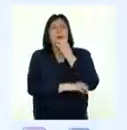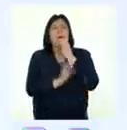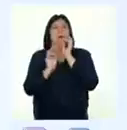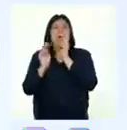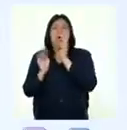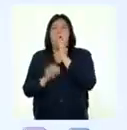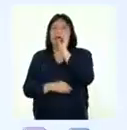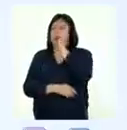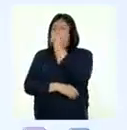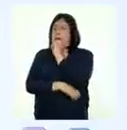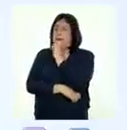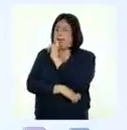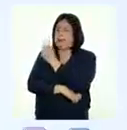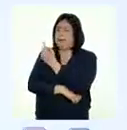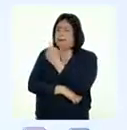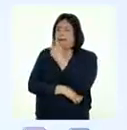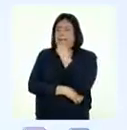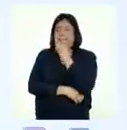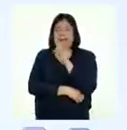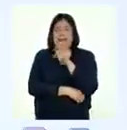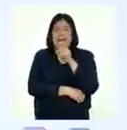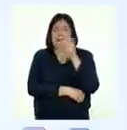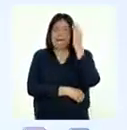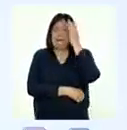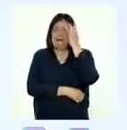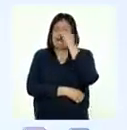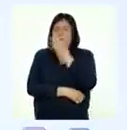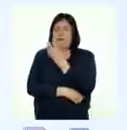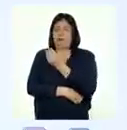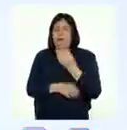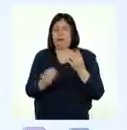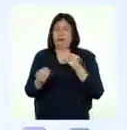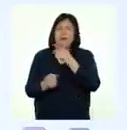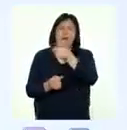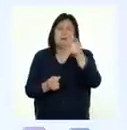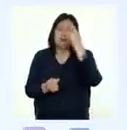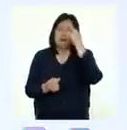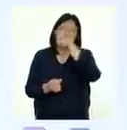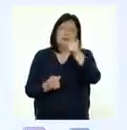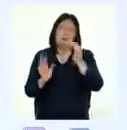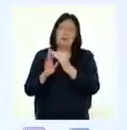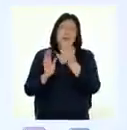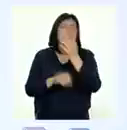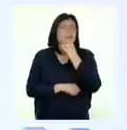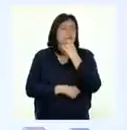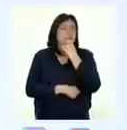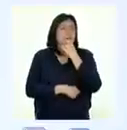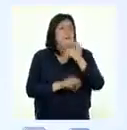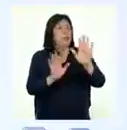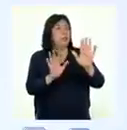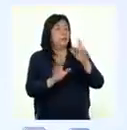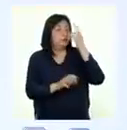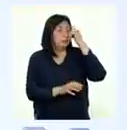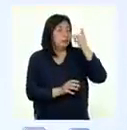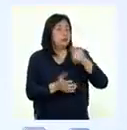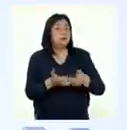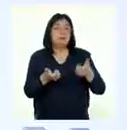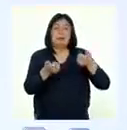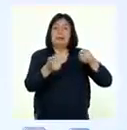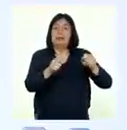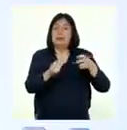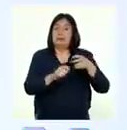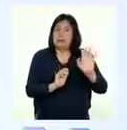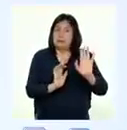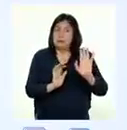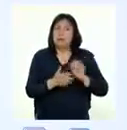profesora! Esa pregunta necesitamos reflexionarla muy bien. ¿Qué dicen ustedes en casa? ¿Qué les parece si vamos a